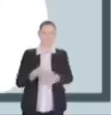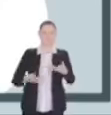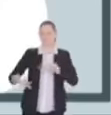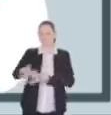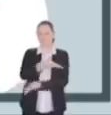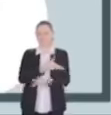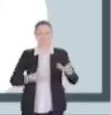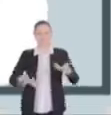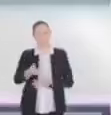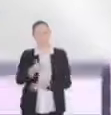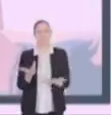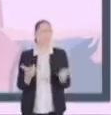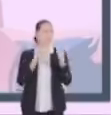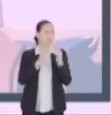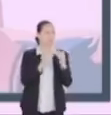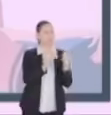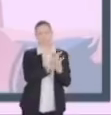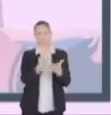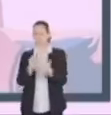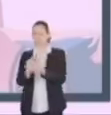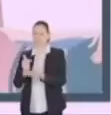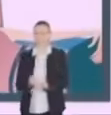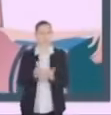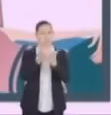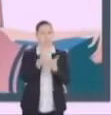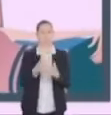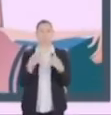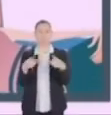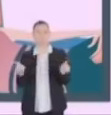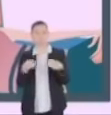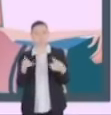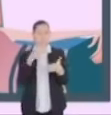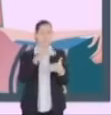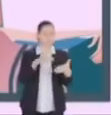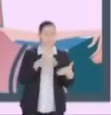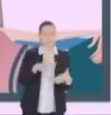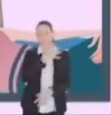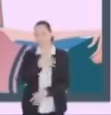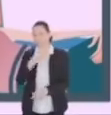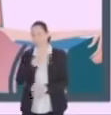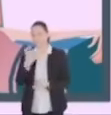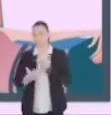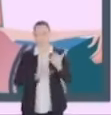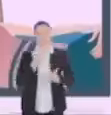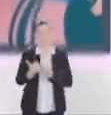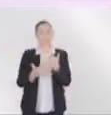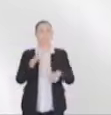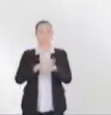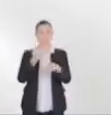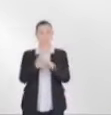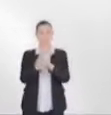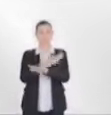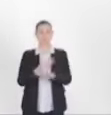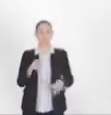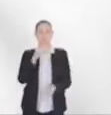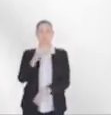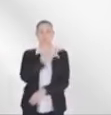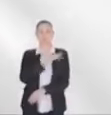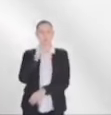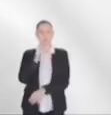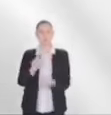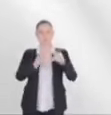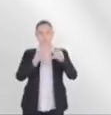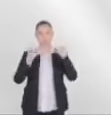Convive con tu familia. Comparte las labores de la casa. Escucha música, lee y juega con tus hijos. Para más información,